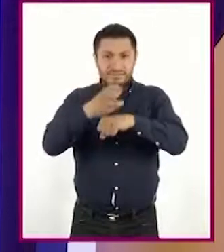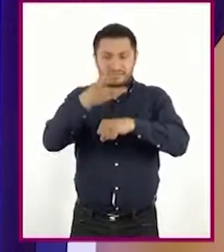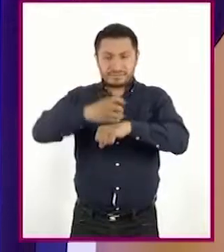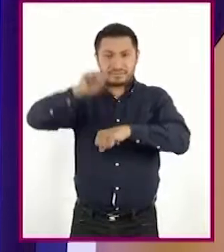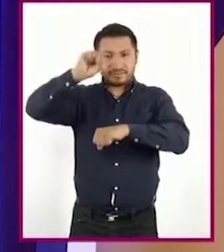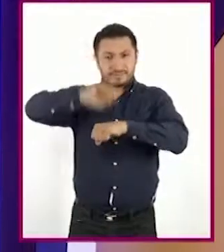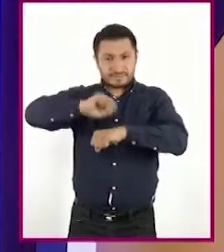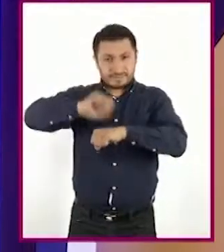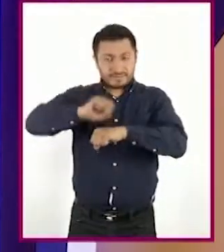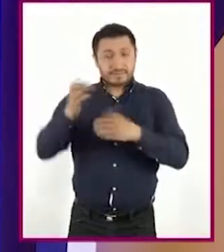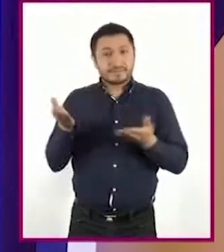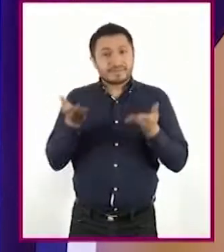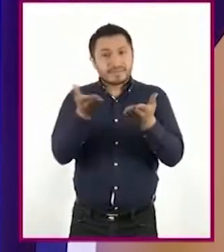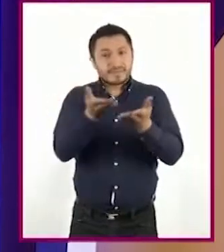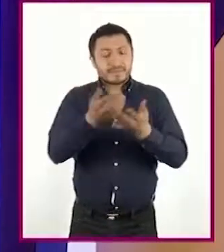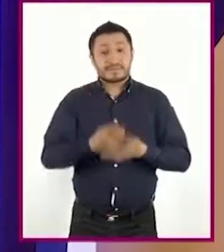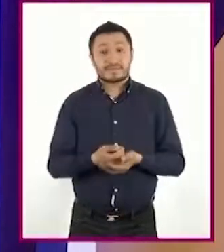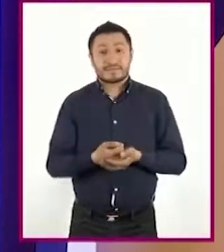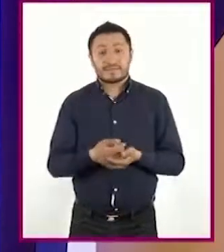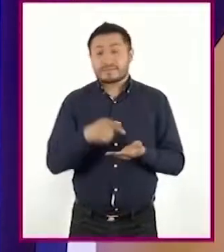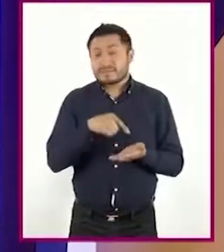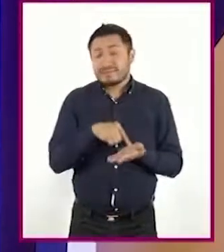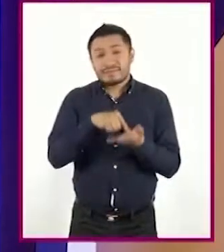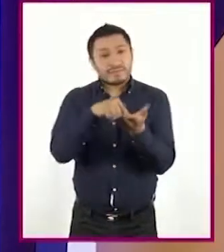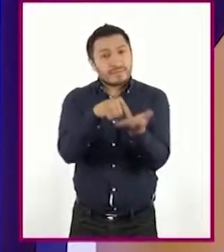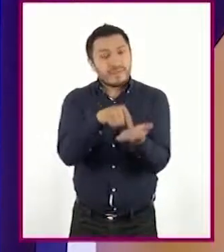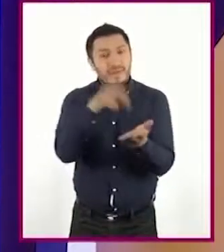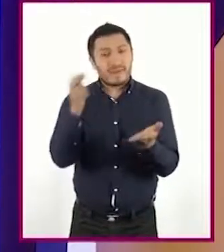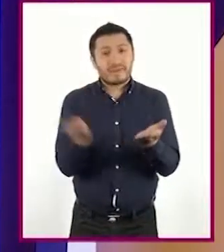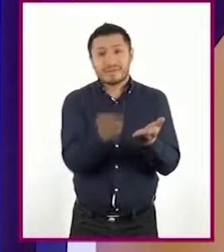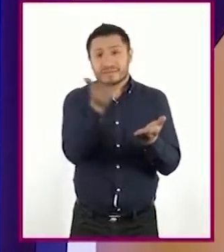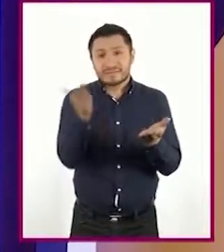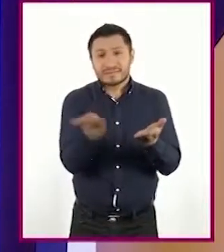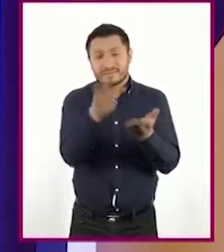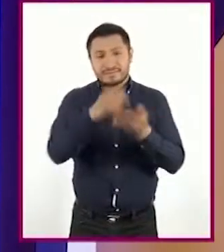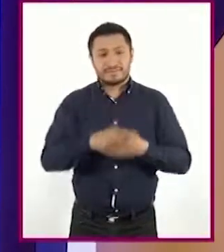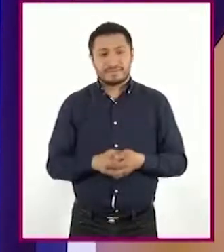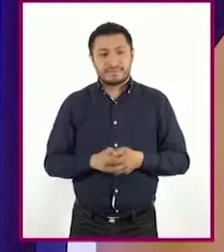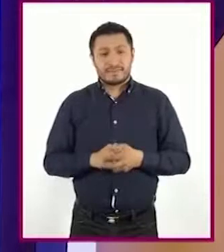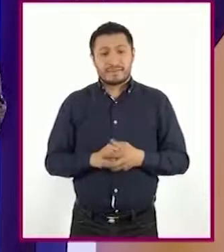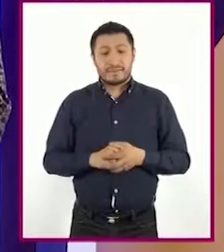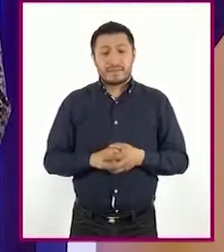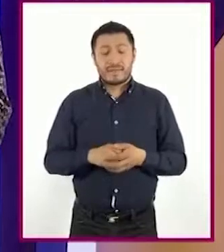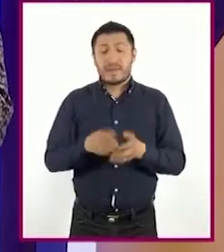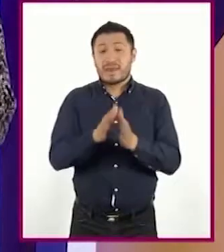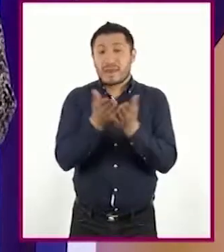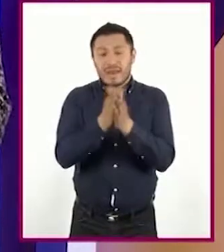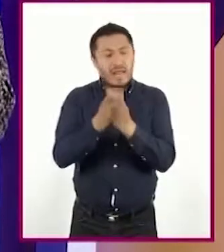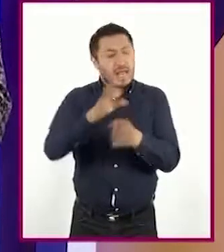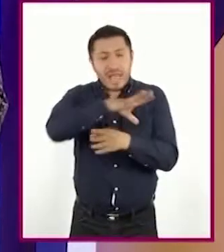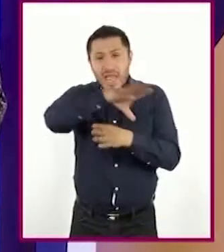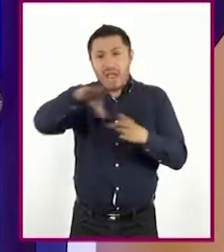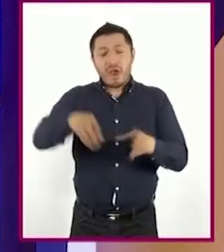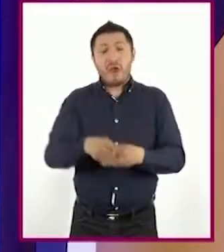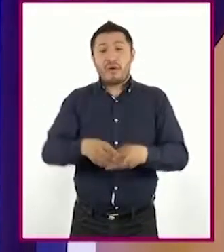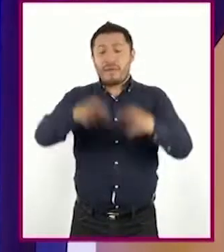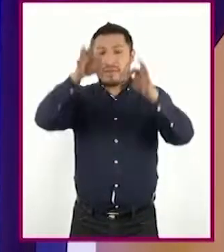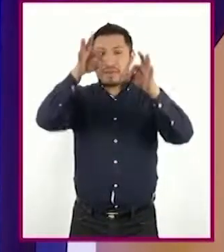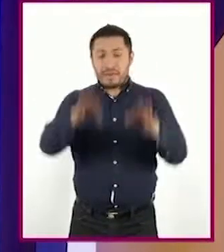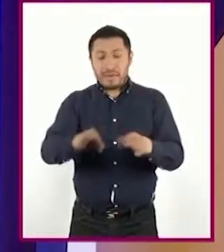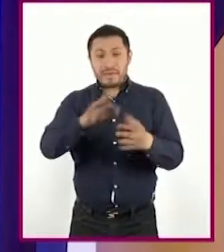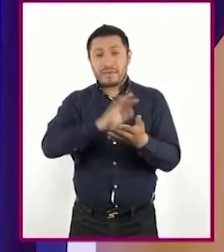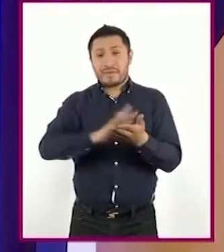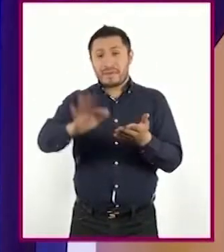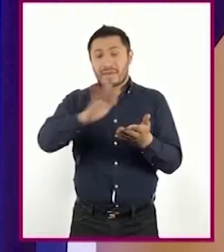de secundaria se les planteó la siguiente pregunta. ¿Cuántos libros completos has leído en